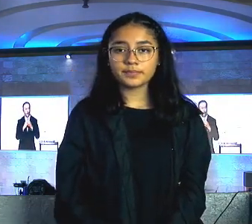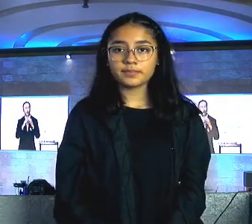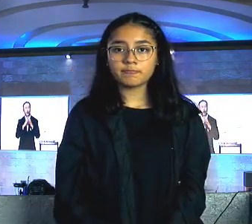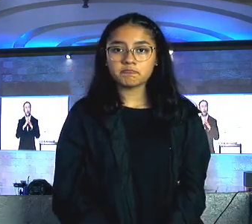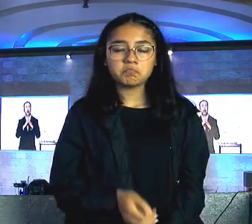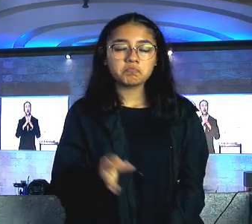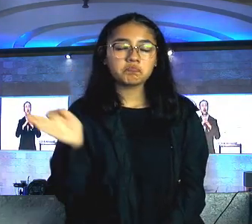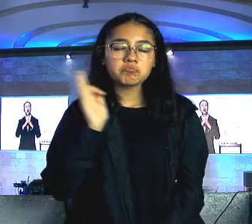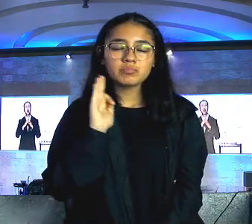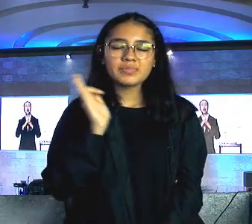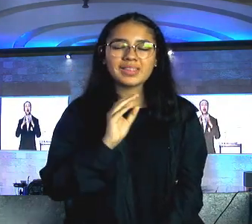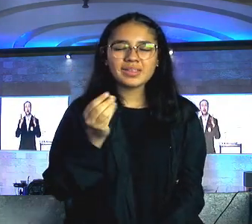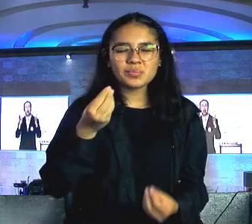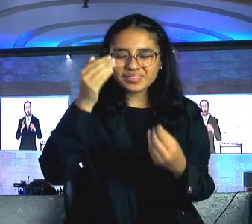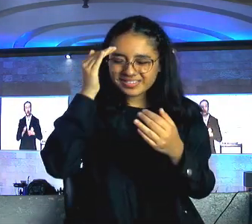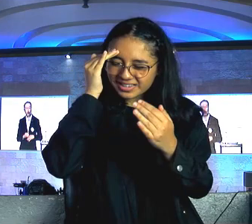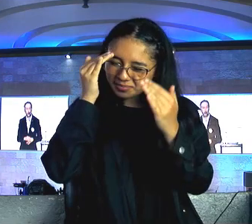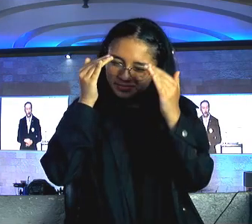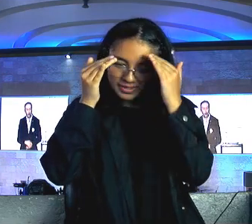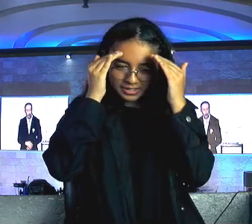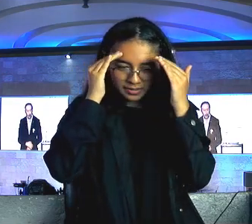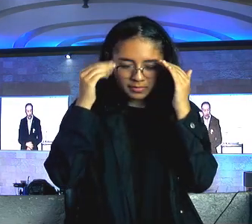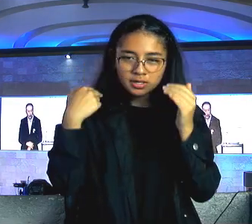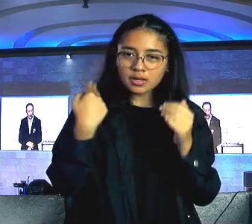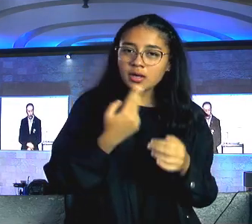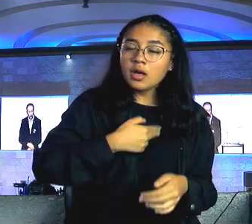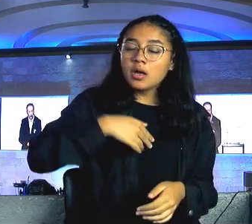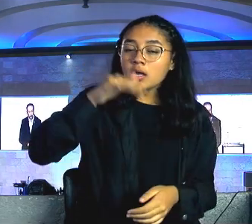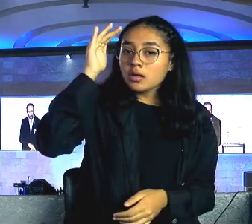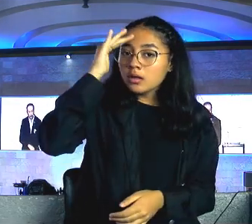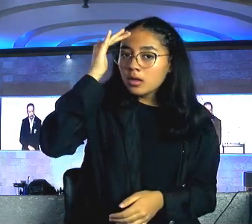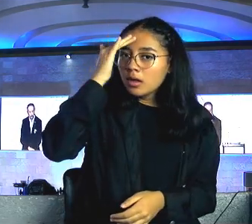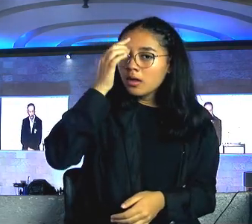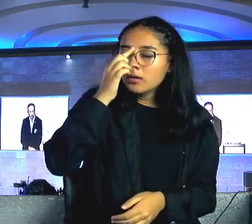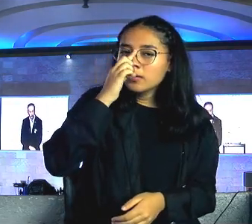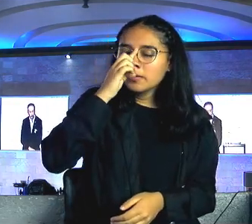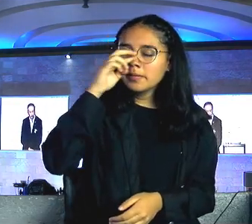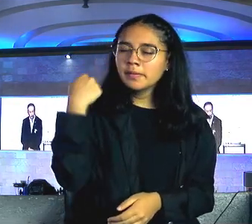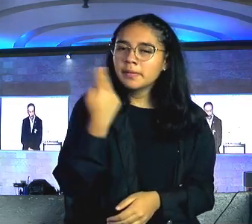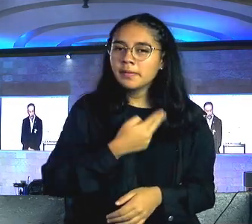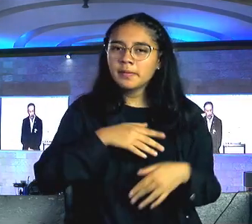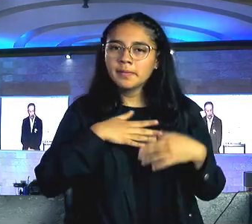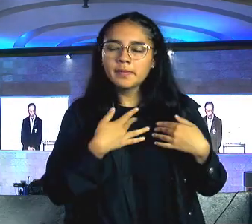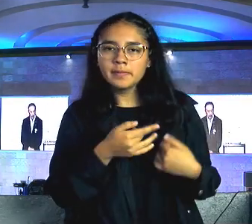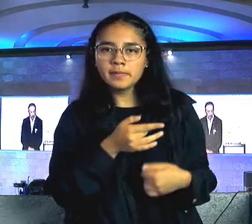quizás puedan venir muchos pensamientos a nuestra mente, a nuestro corazón.